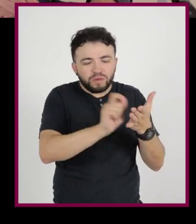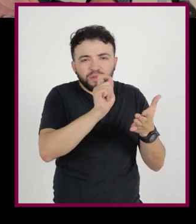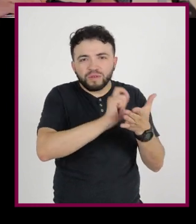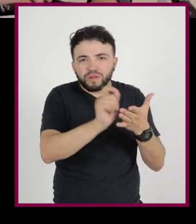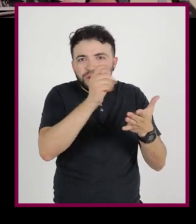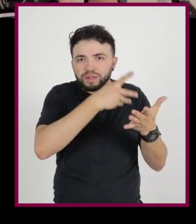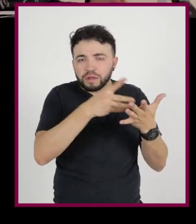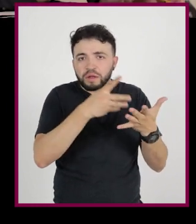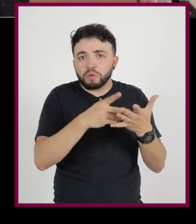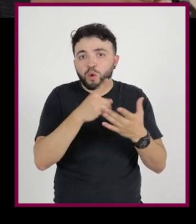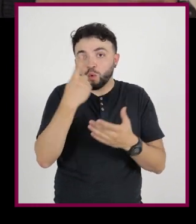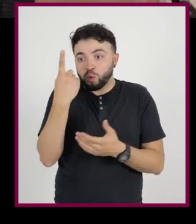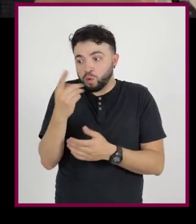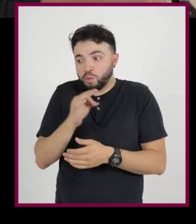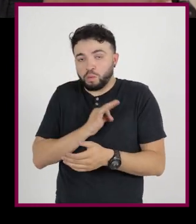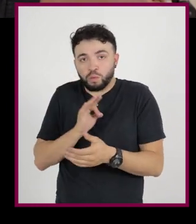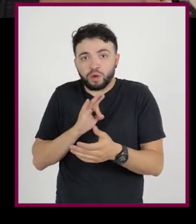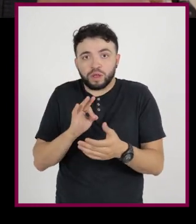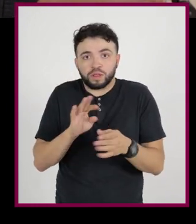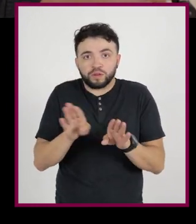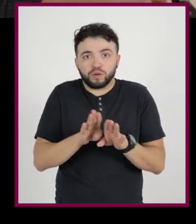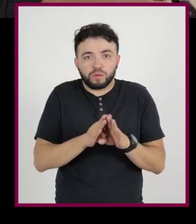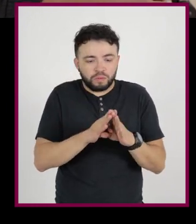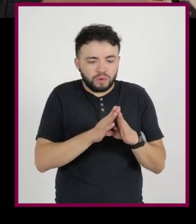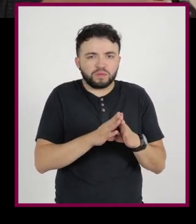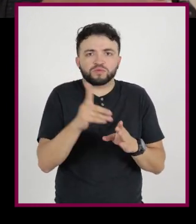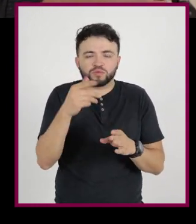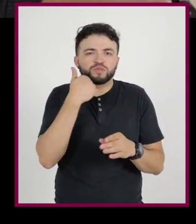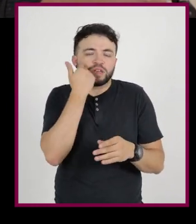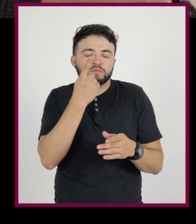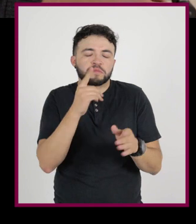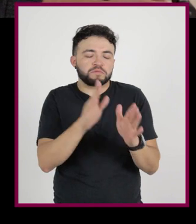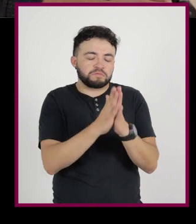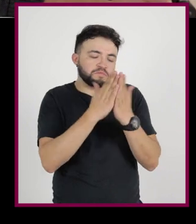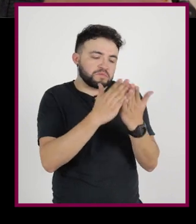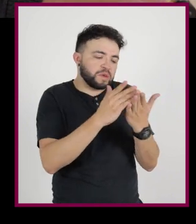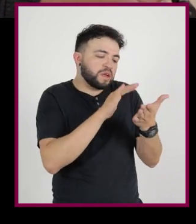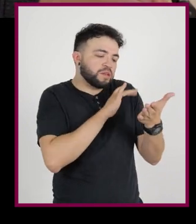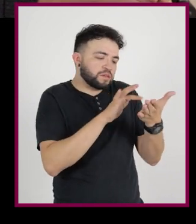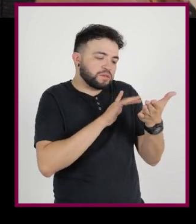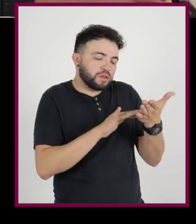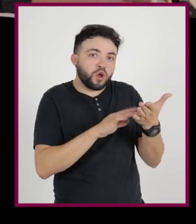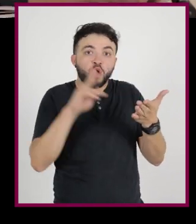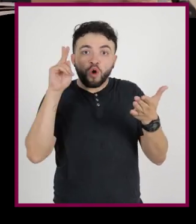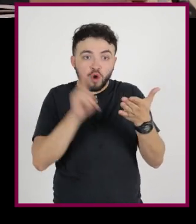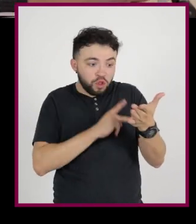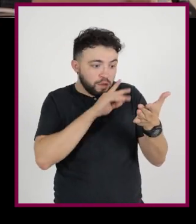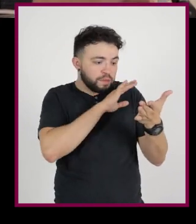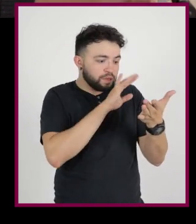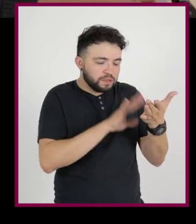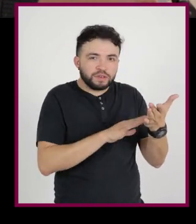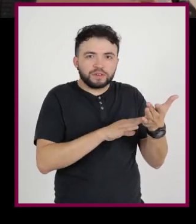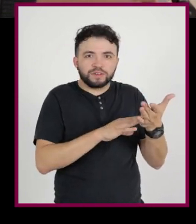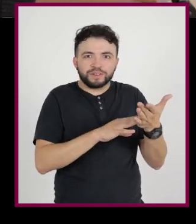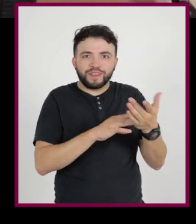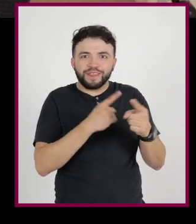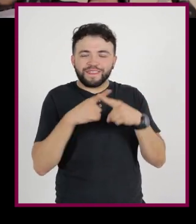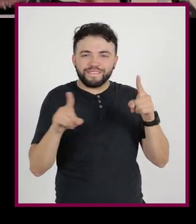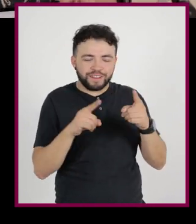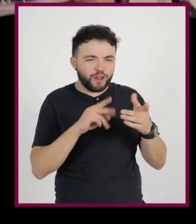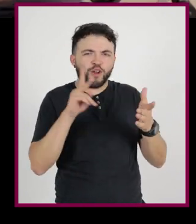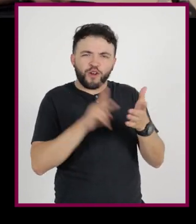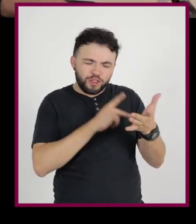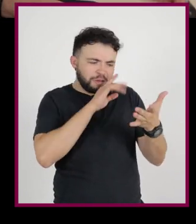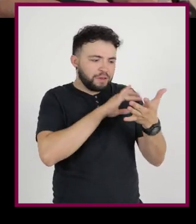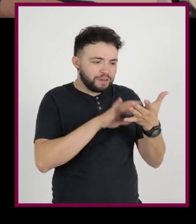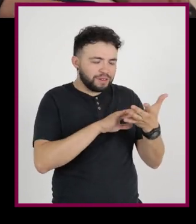leer varias veces y encontrar en él más y más significados. Agatha, mil gracias. Entonces, si